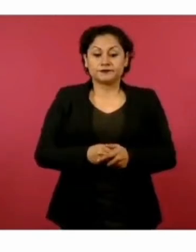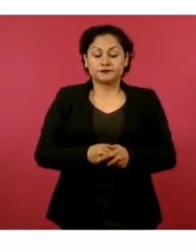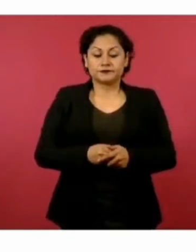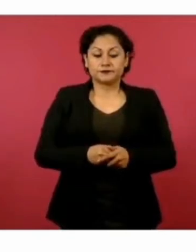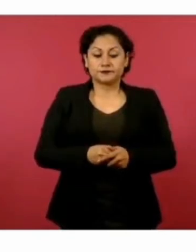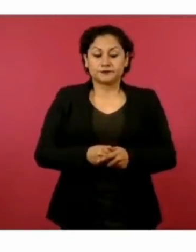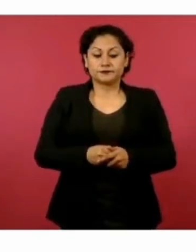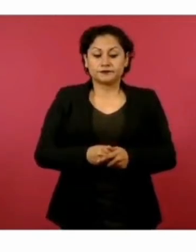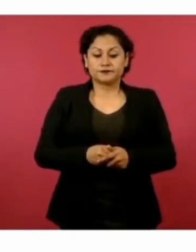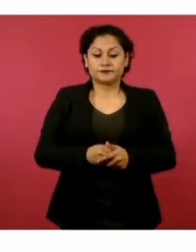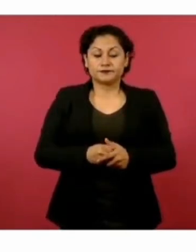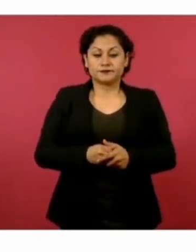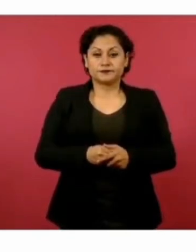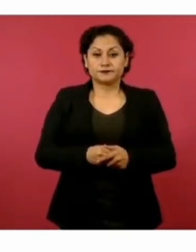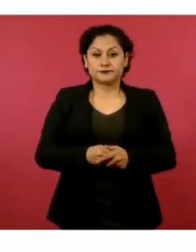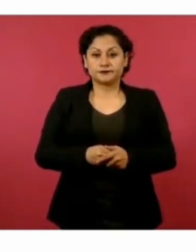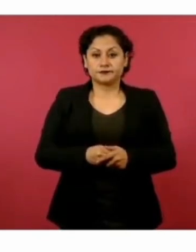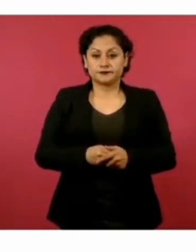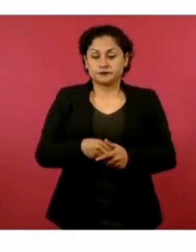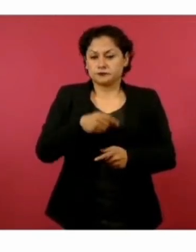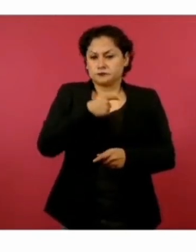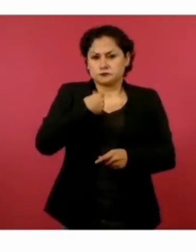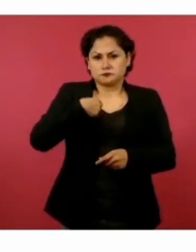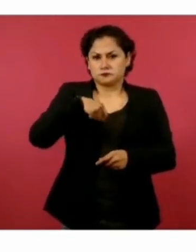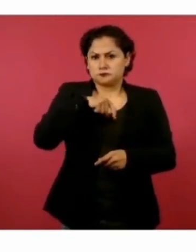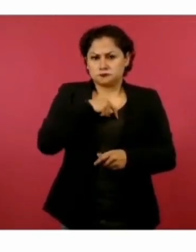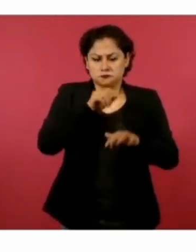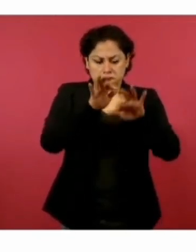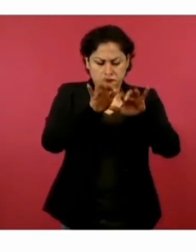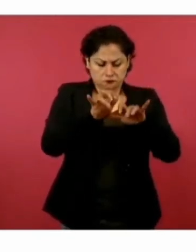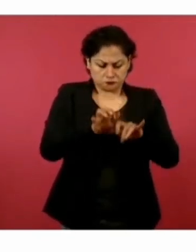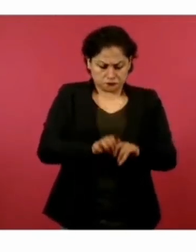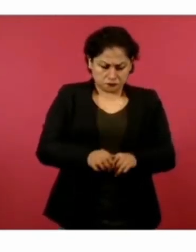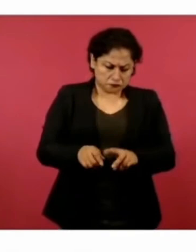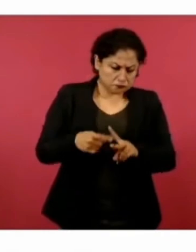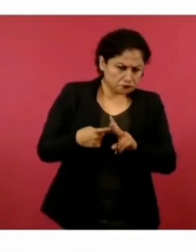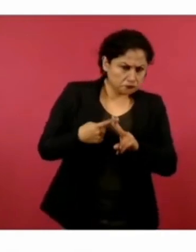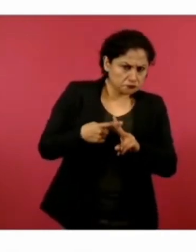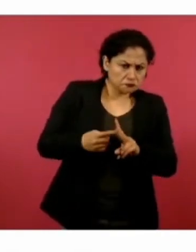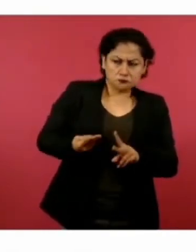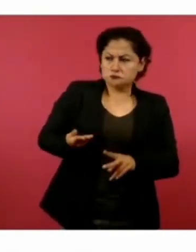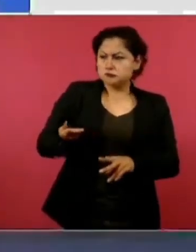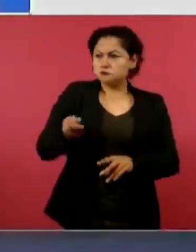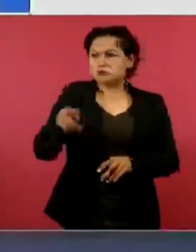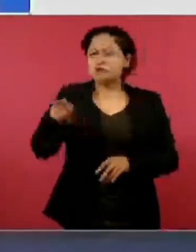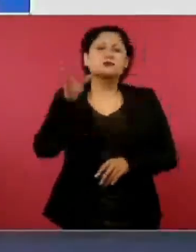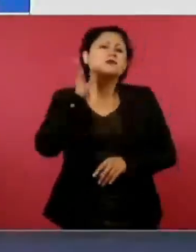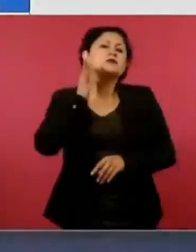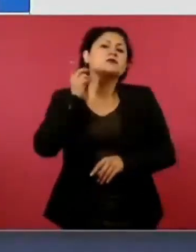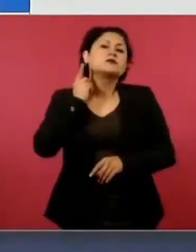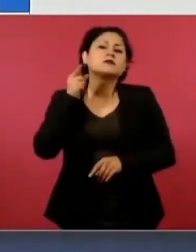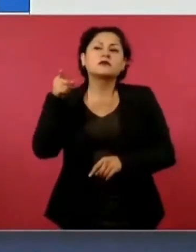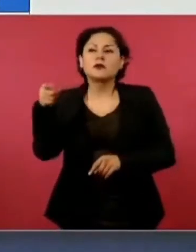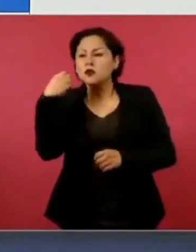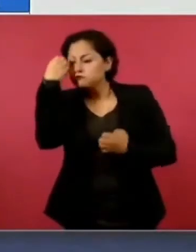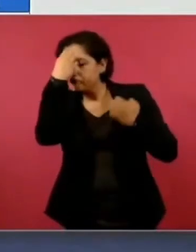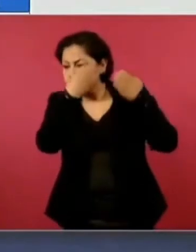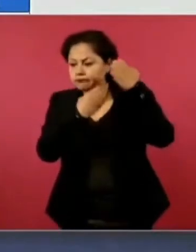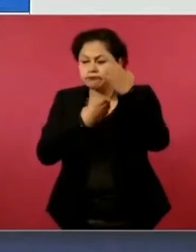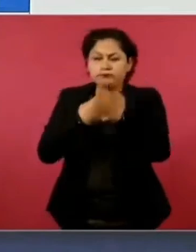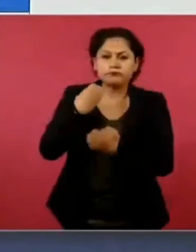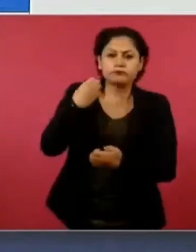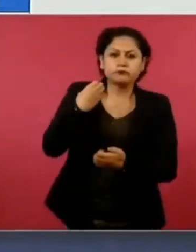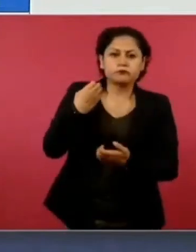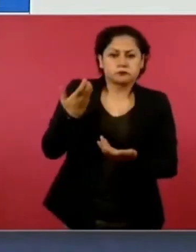A lo que nos autorizó la Cámara de Diputados. Lo pueden constatar.